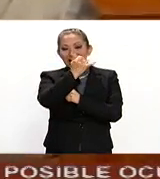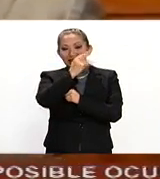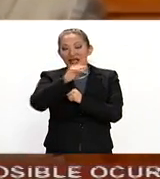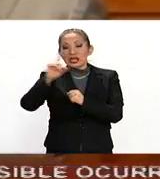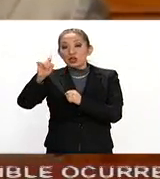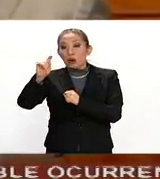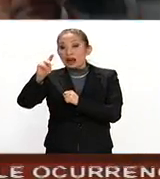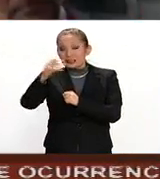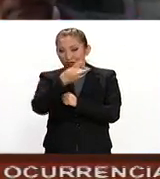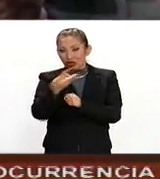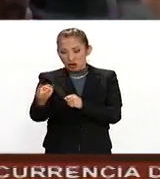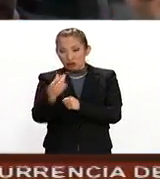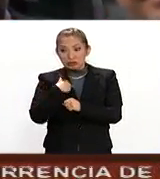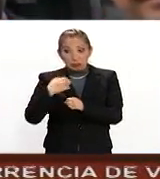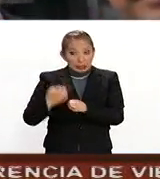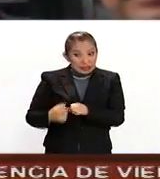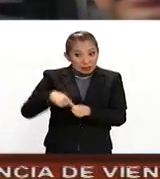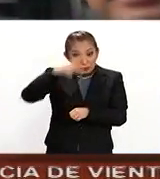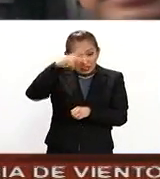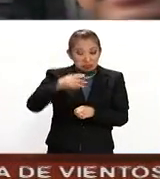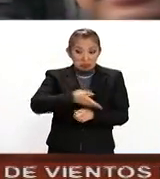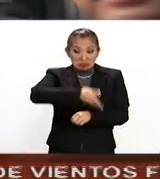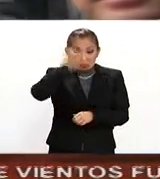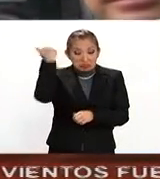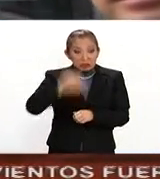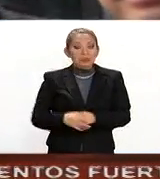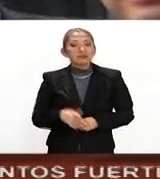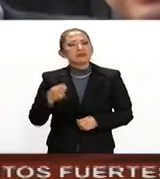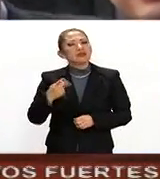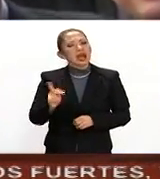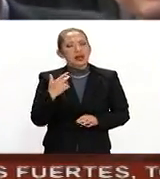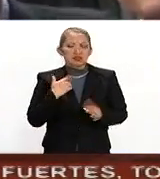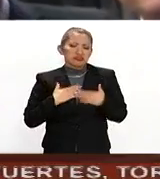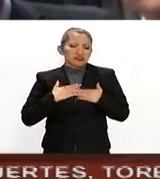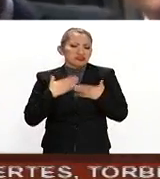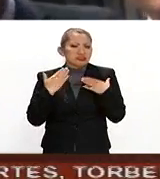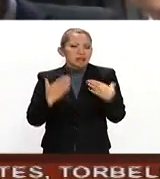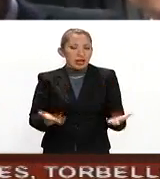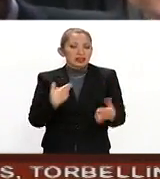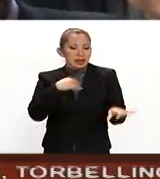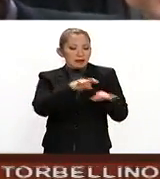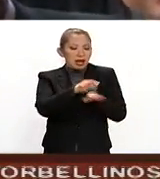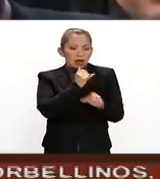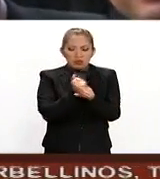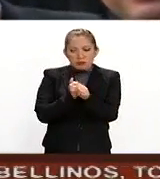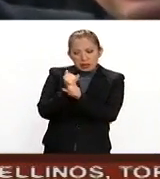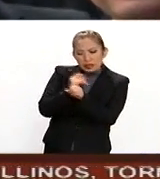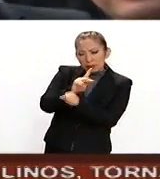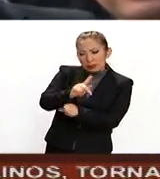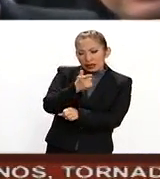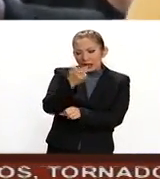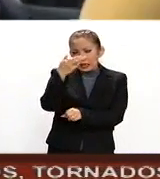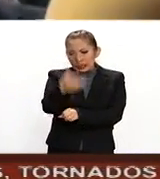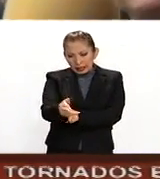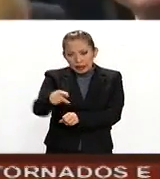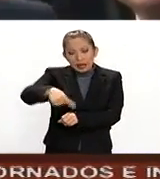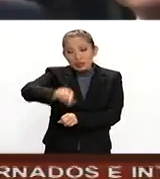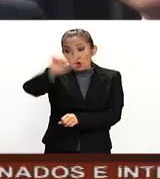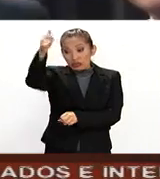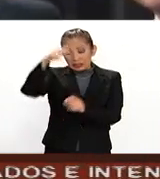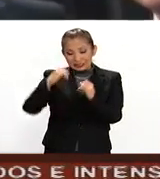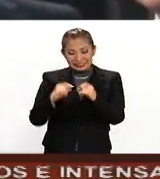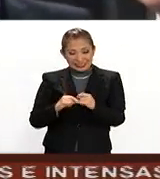Javier Duarte, se encuentran en el país. No obstante, dijo que confía en las labores de investigación de la PGR y